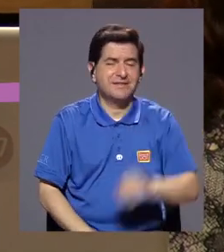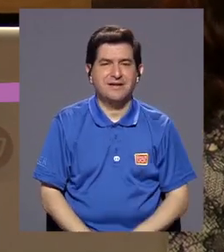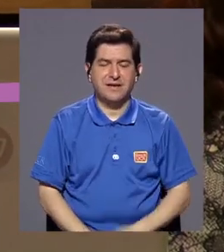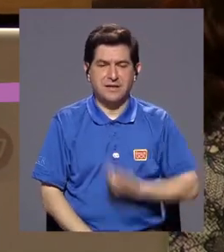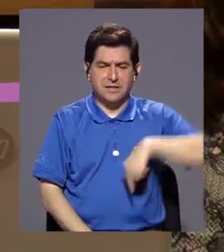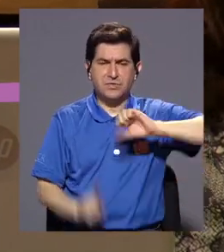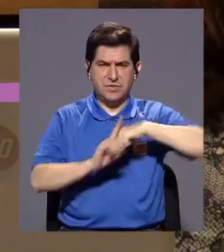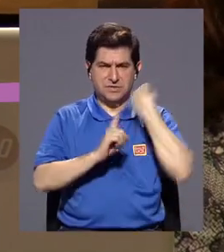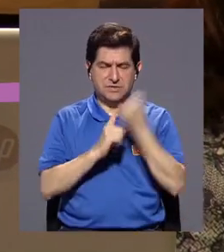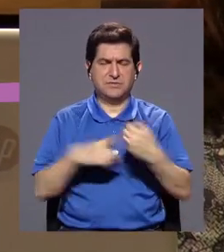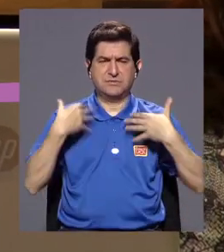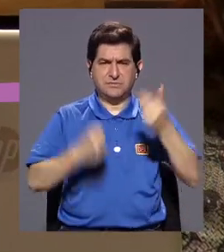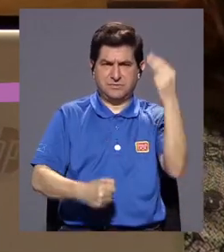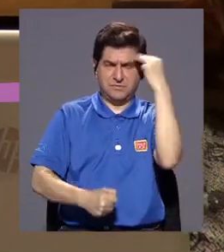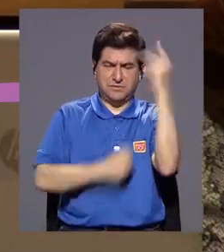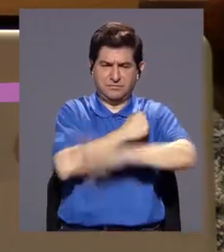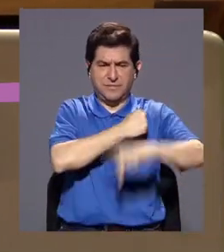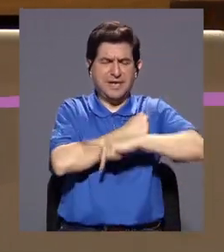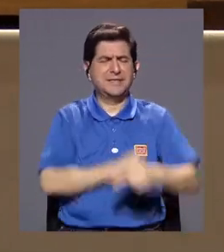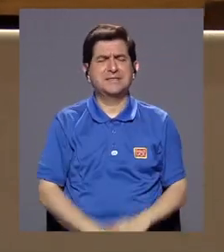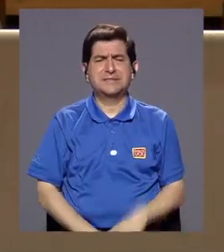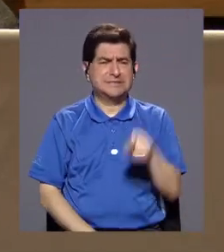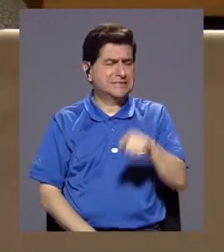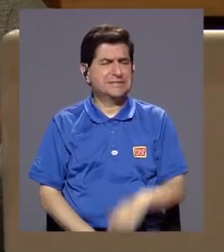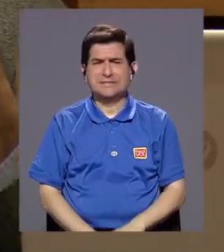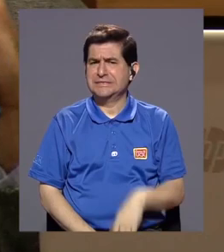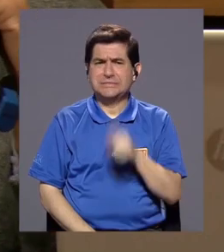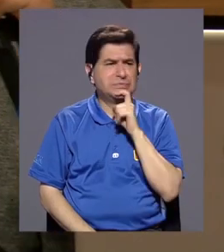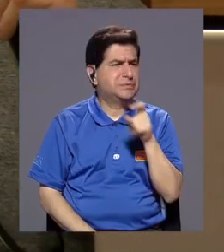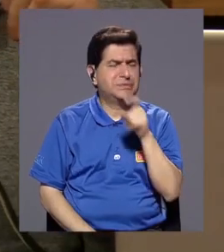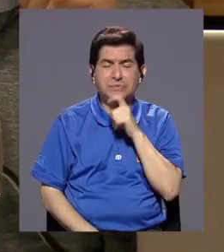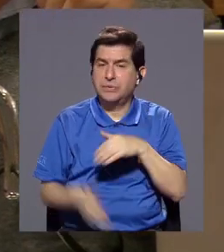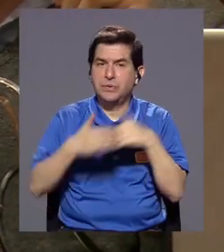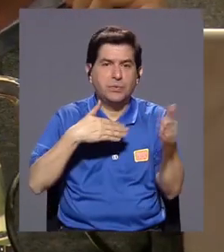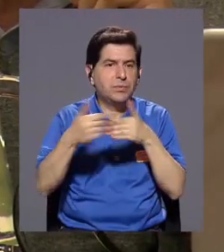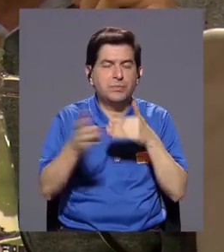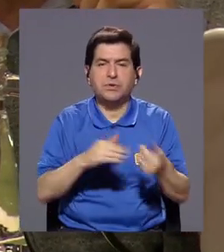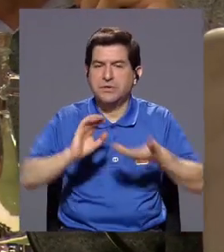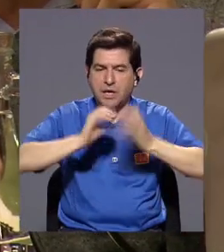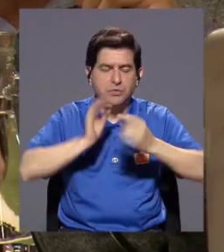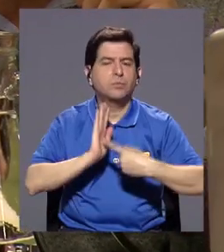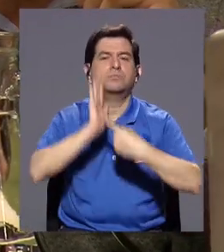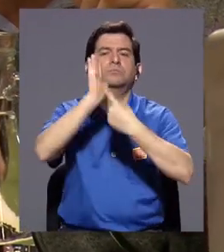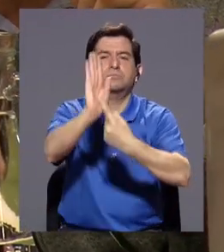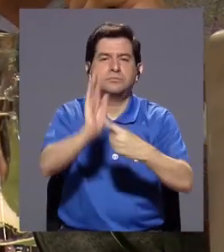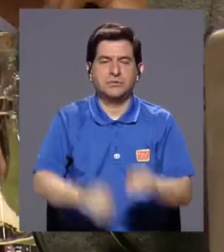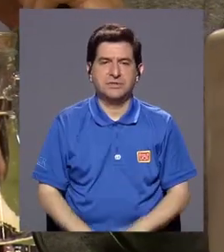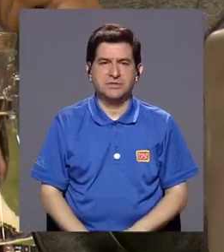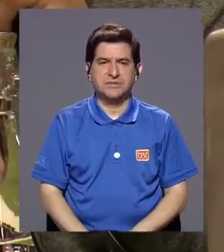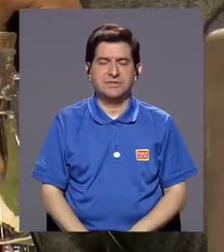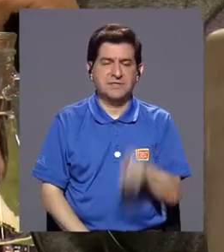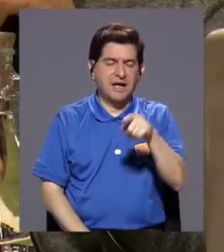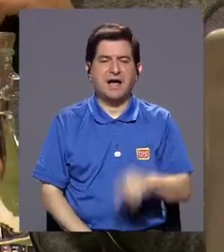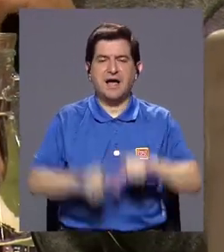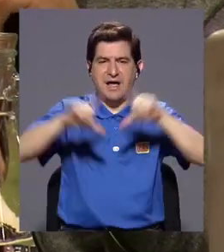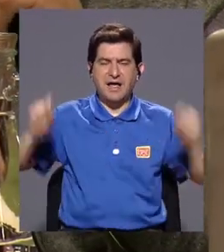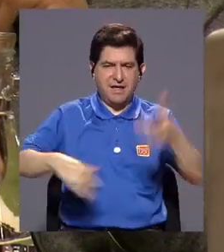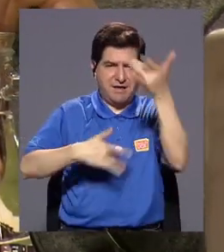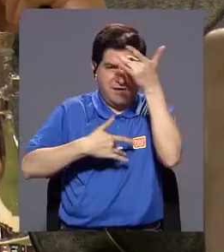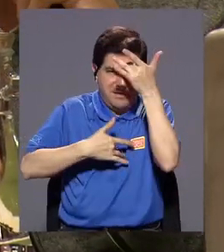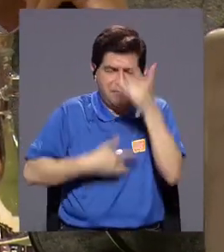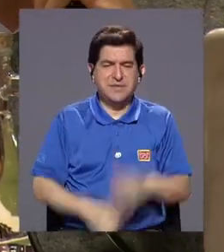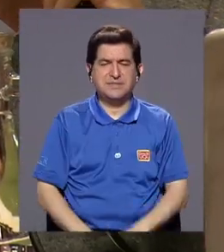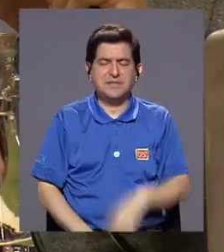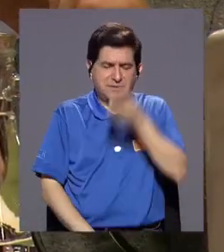Nuestra situación en salud mental en el país es muy precaria, a pesar que los datos dicen que las incapacidades